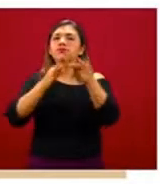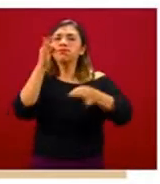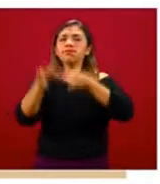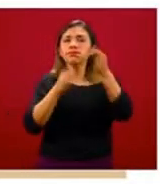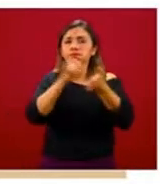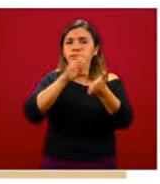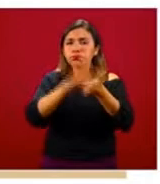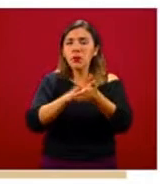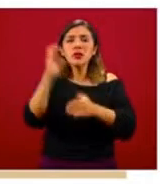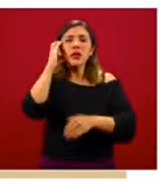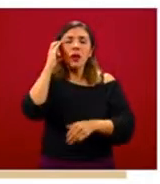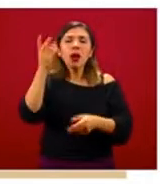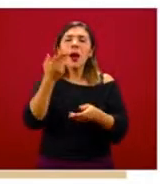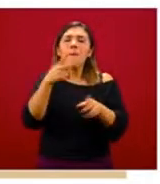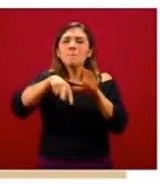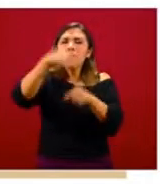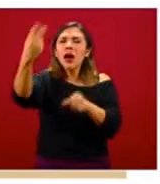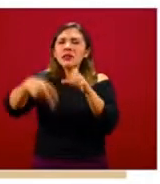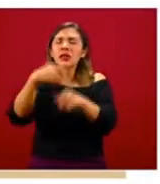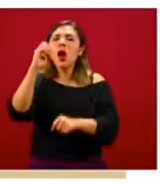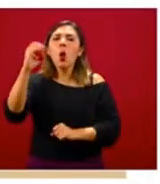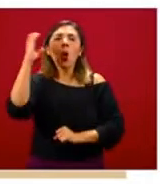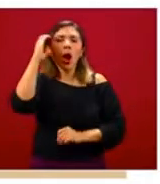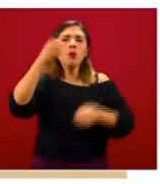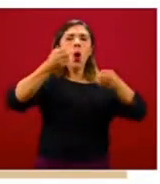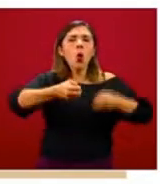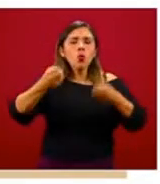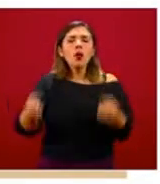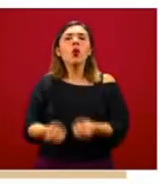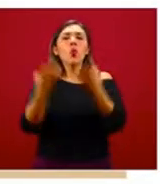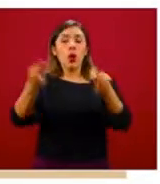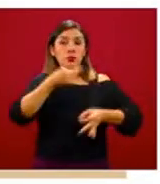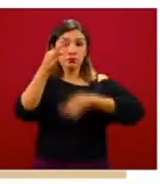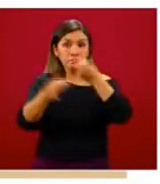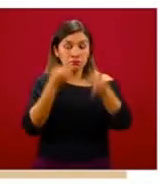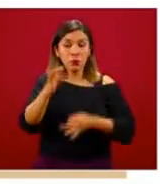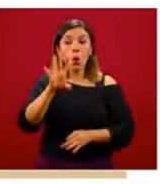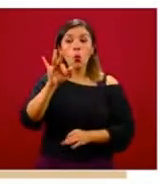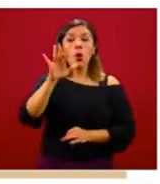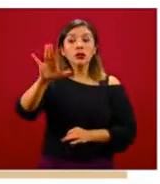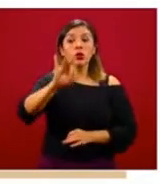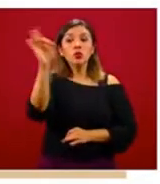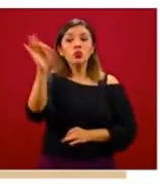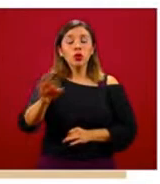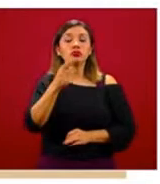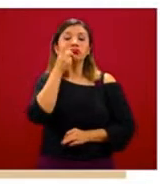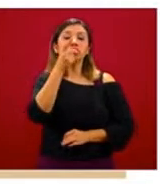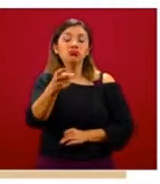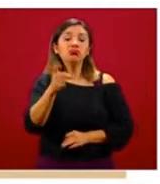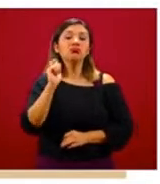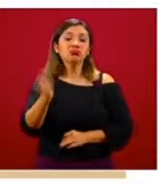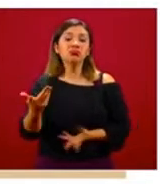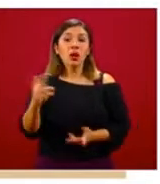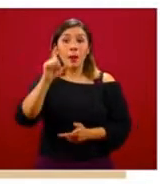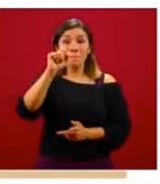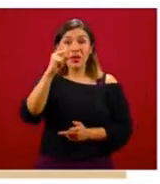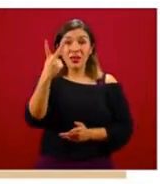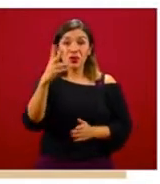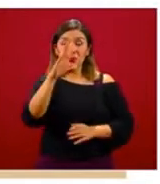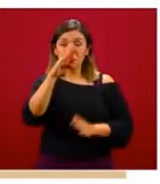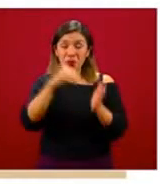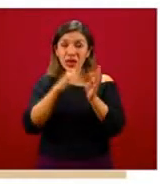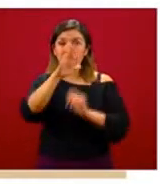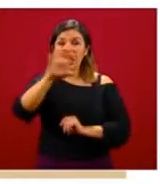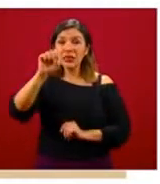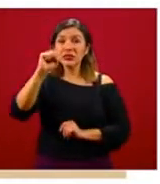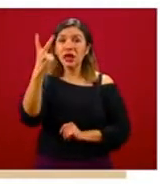notificaron sus 96% camas of disponibles o sus units camas have notified their ocupadas, y available pues bueno, beds or 45% occupied nos dice beds. que de